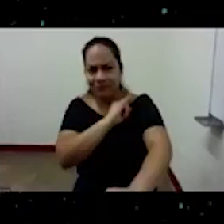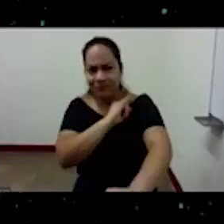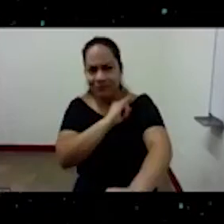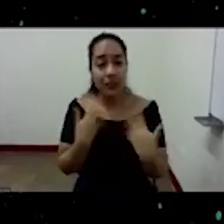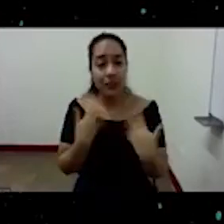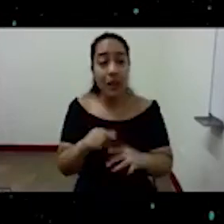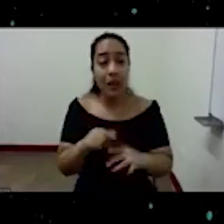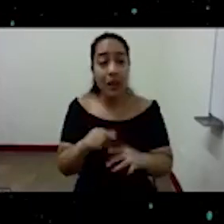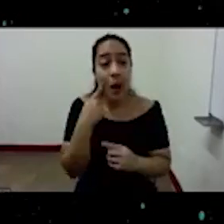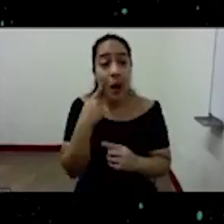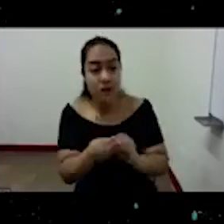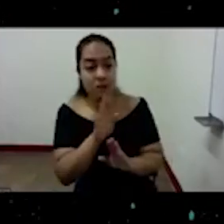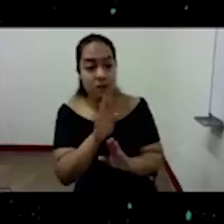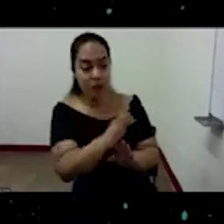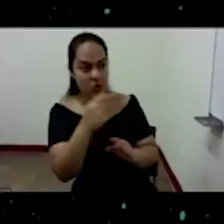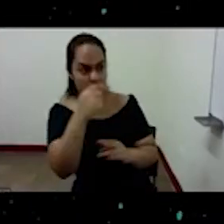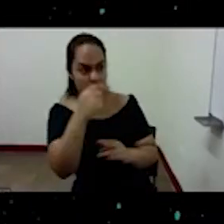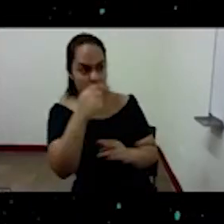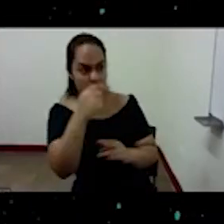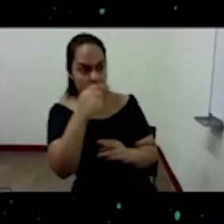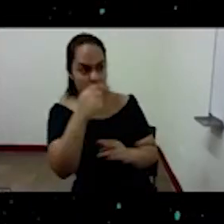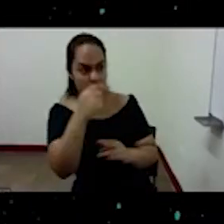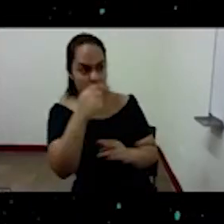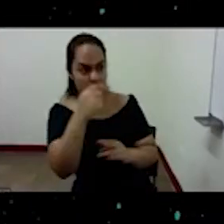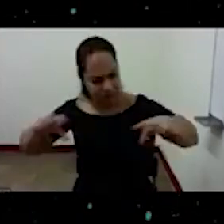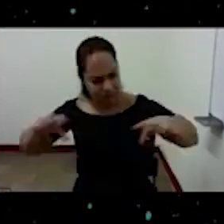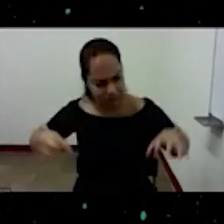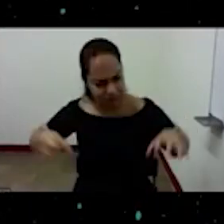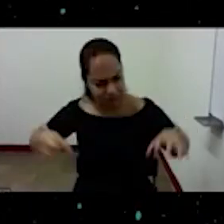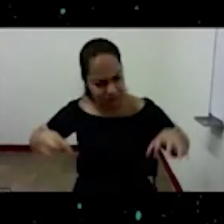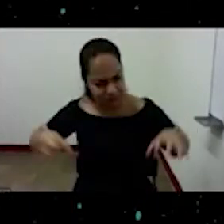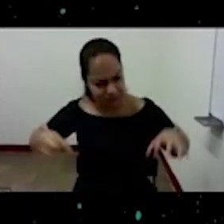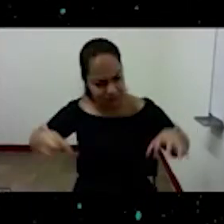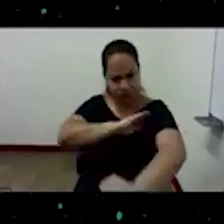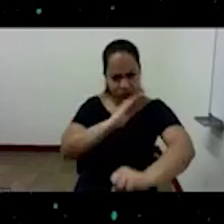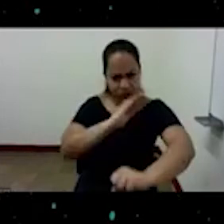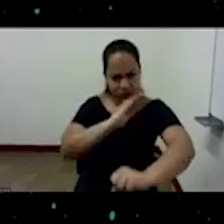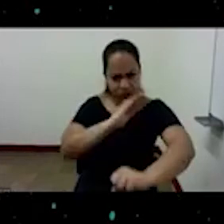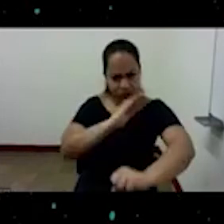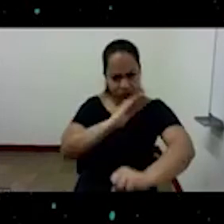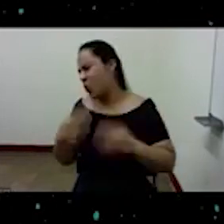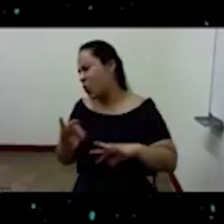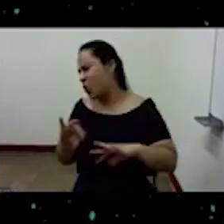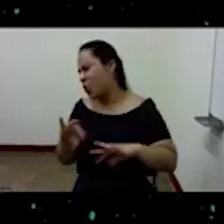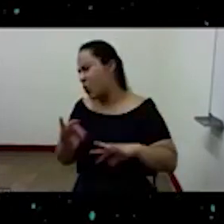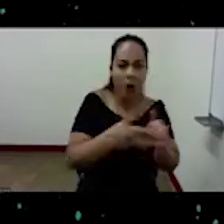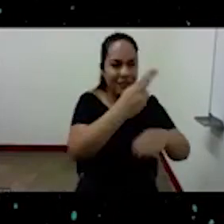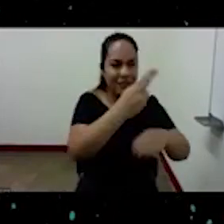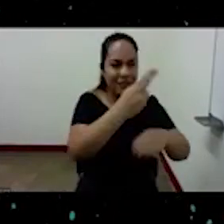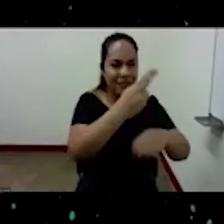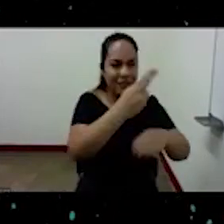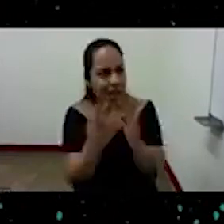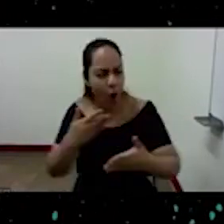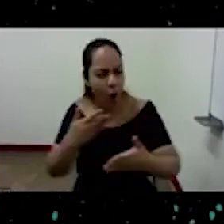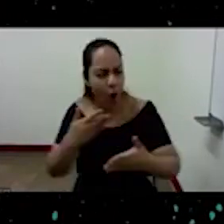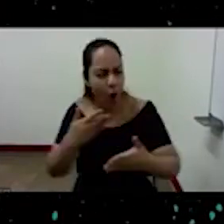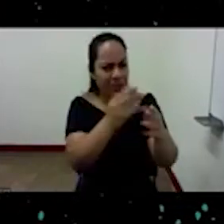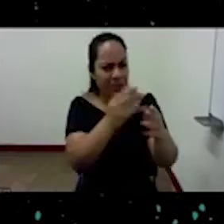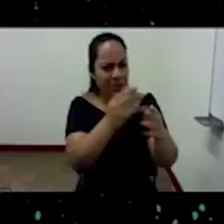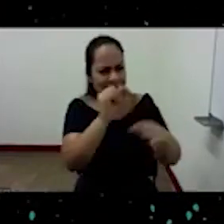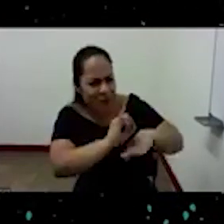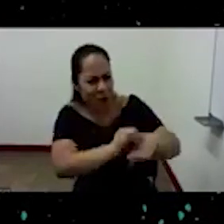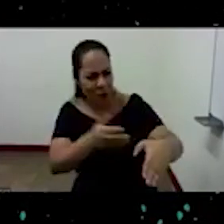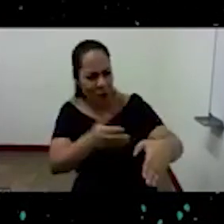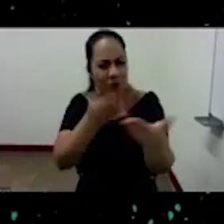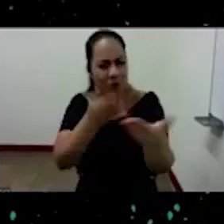socrático engendró un formidable ejercicio de poder contra natura, precisamente el poder de las instituciones,